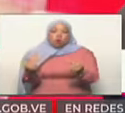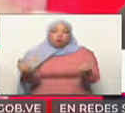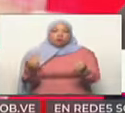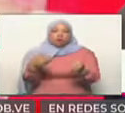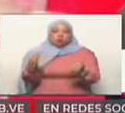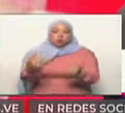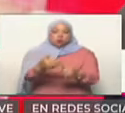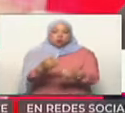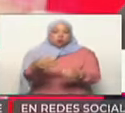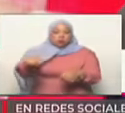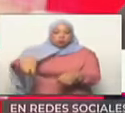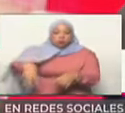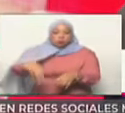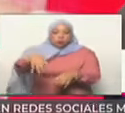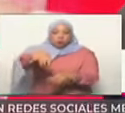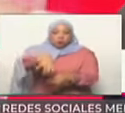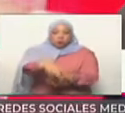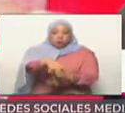moluscos, ¿verdad?, los bivalvos,